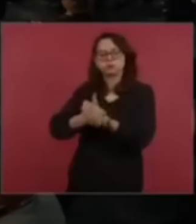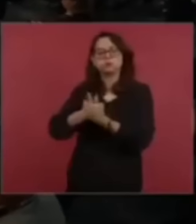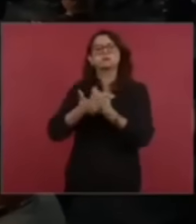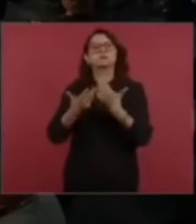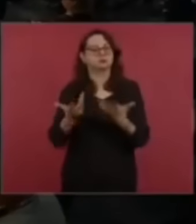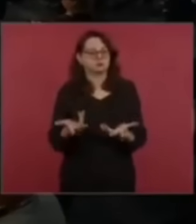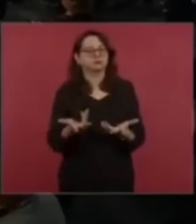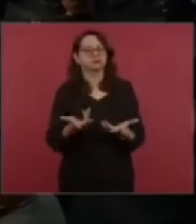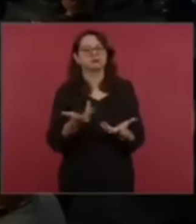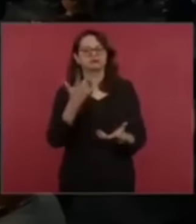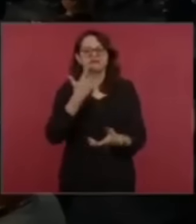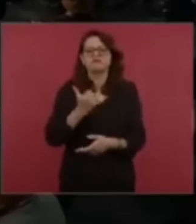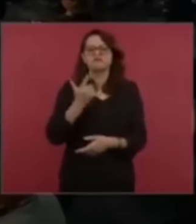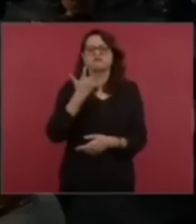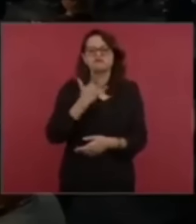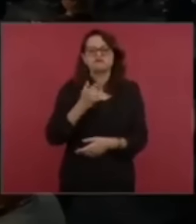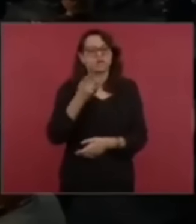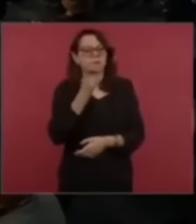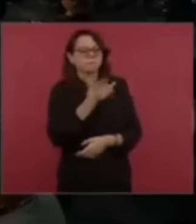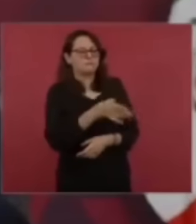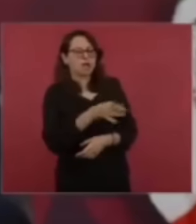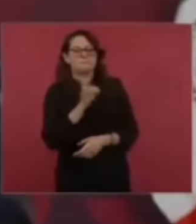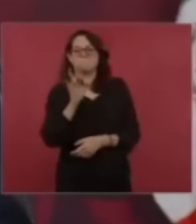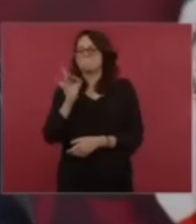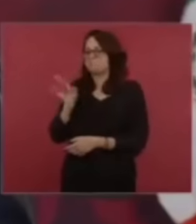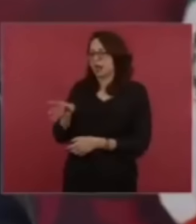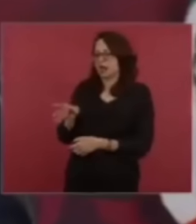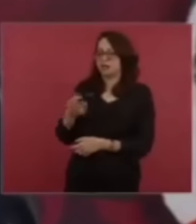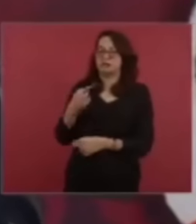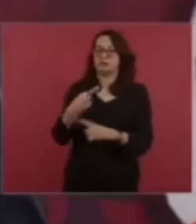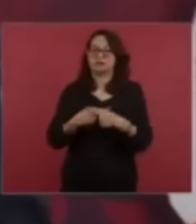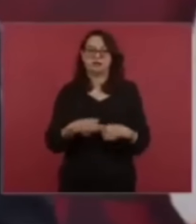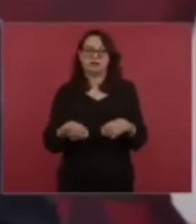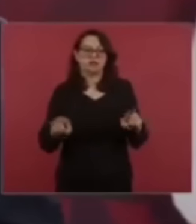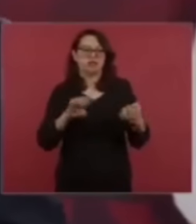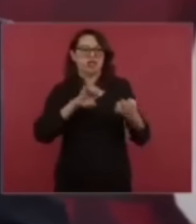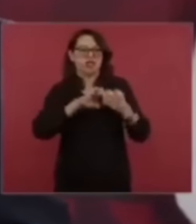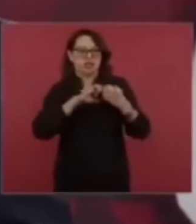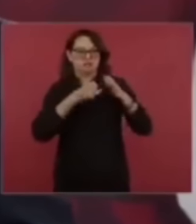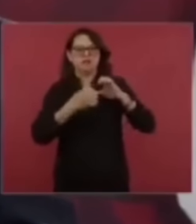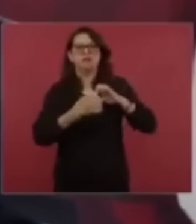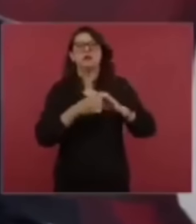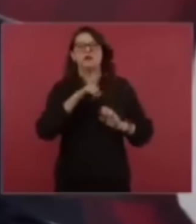a vencer, no como enemigos a destruir.